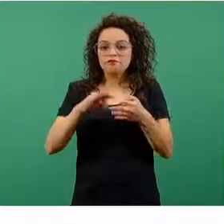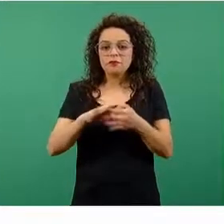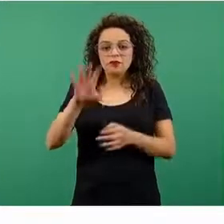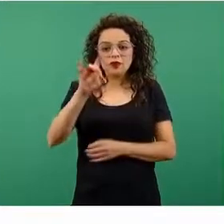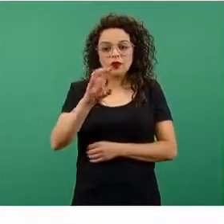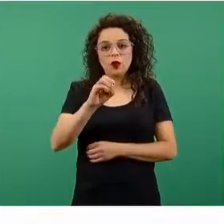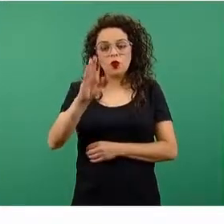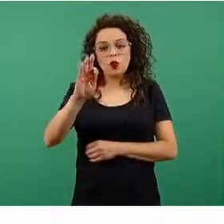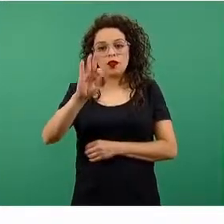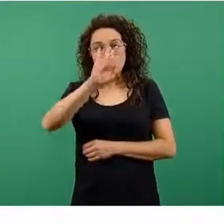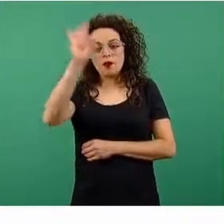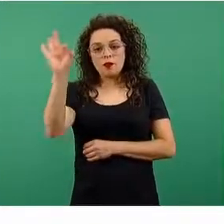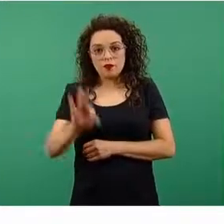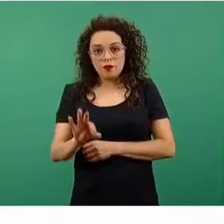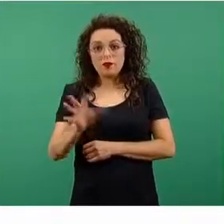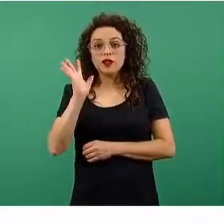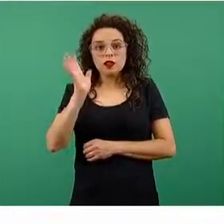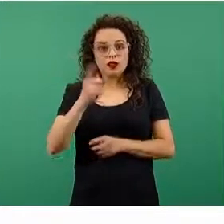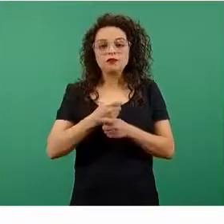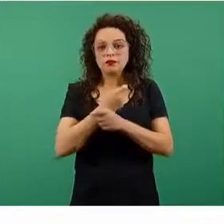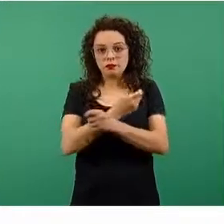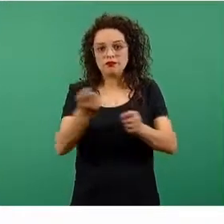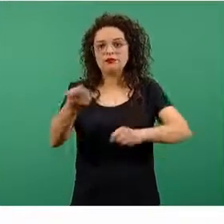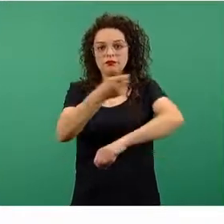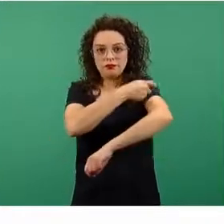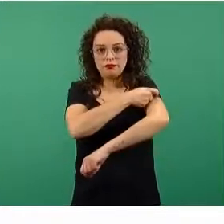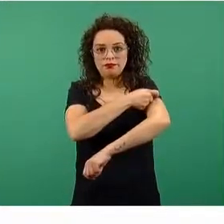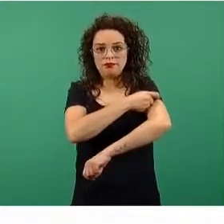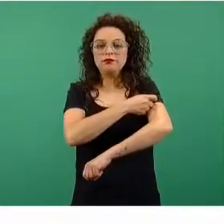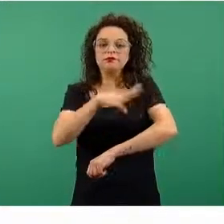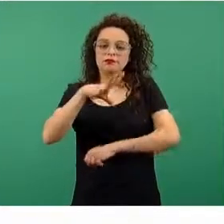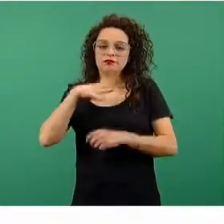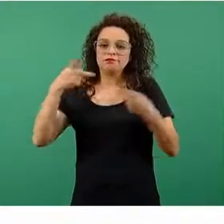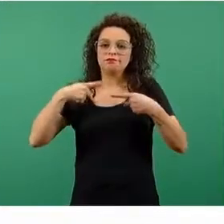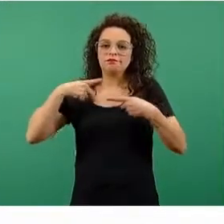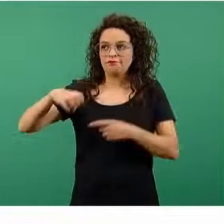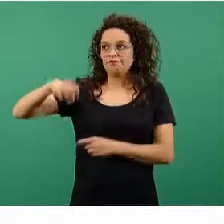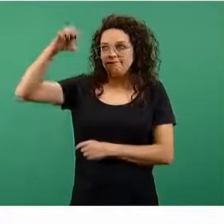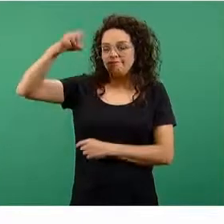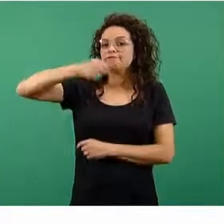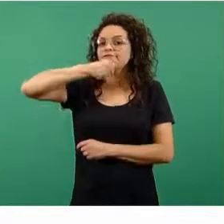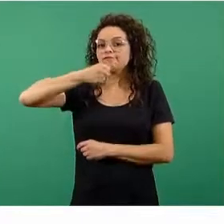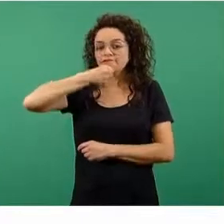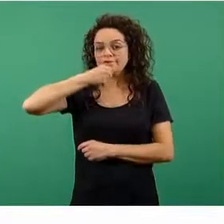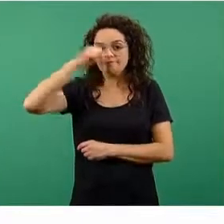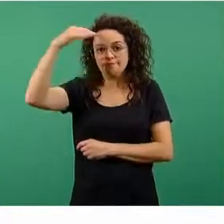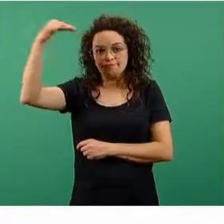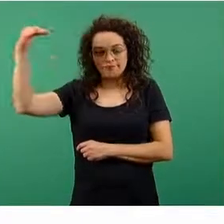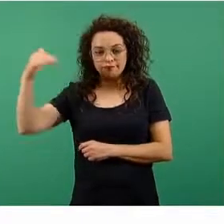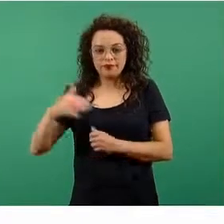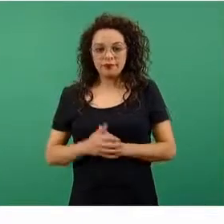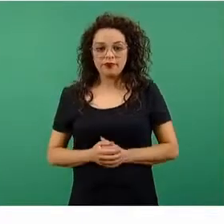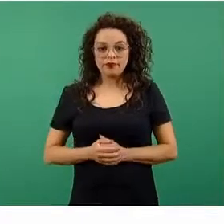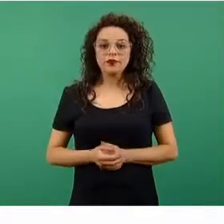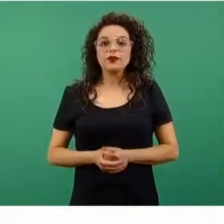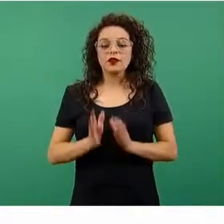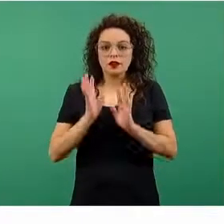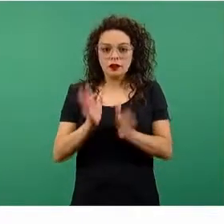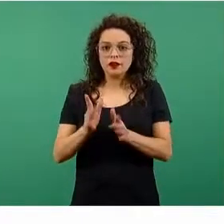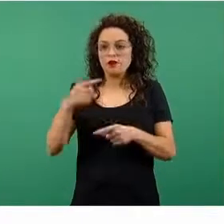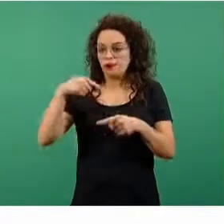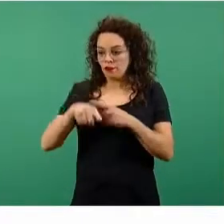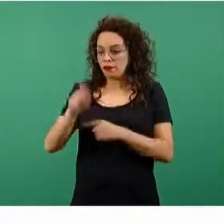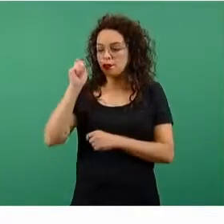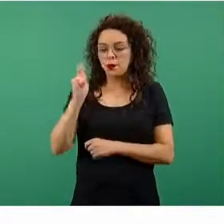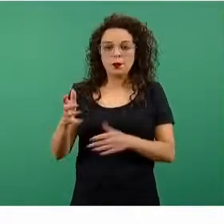o 40% de las poblaciones rurales en donde están las personas adultas mayores, y ya estamos entrando a las grandes ciudades, algunas